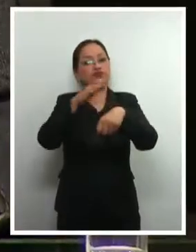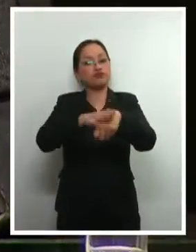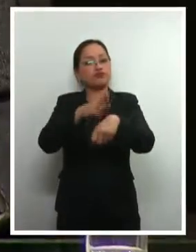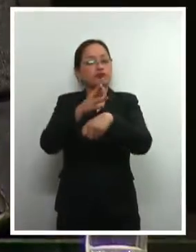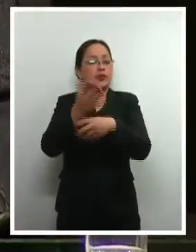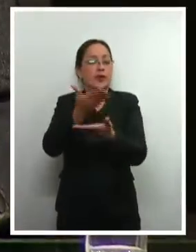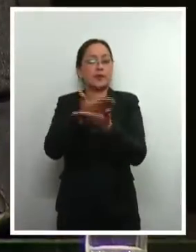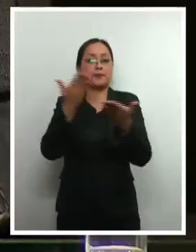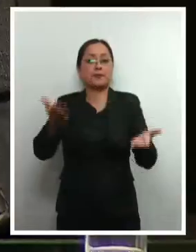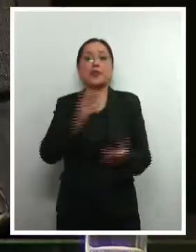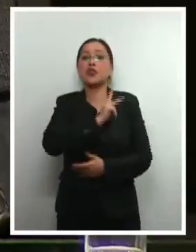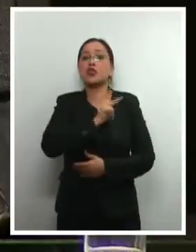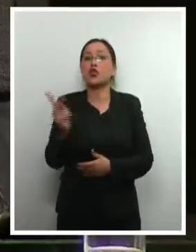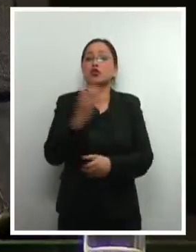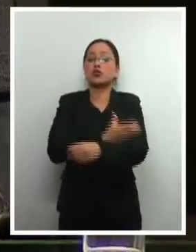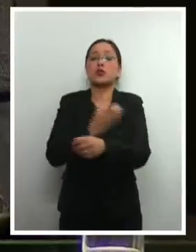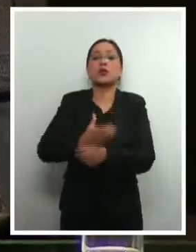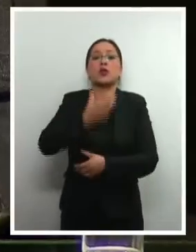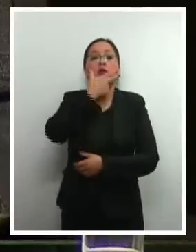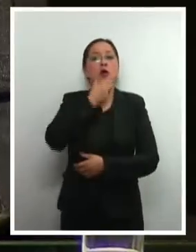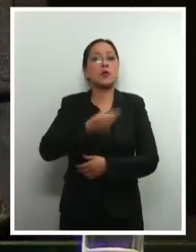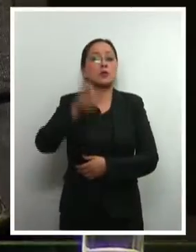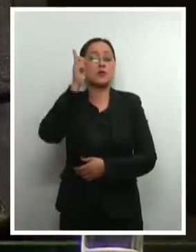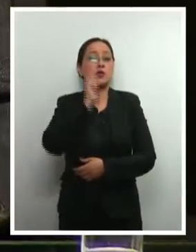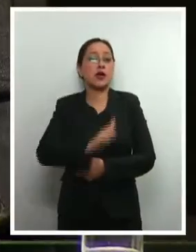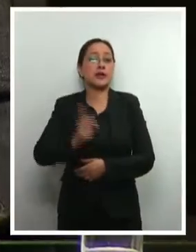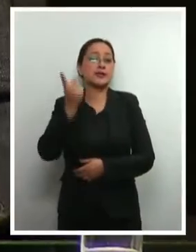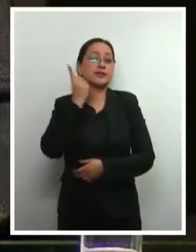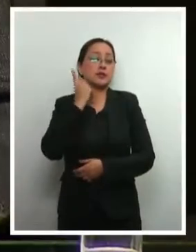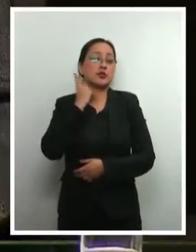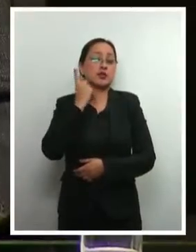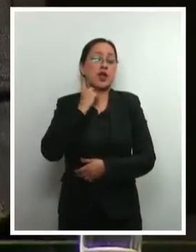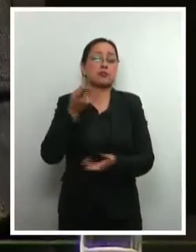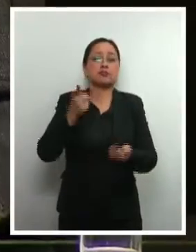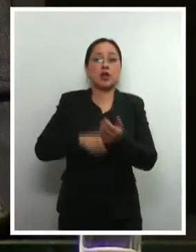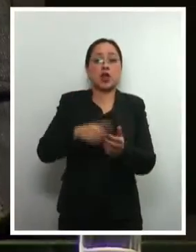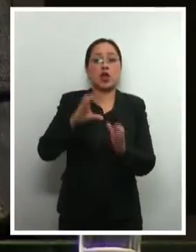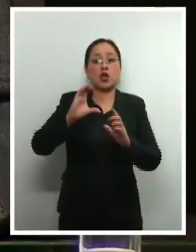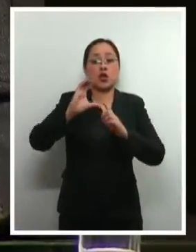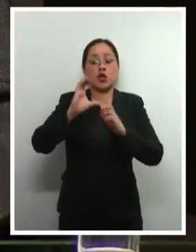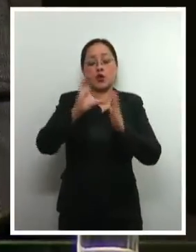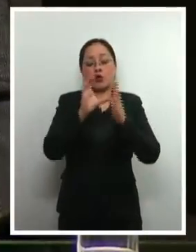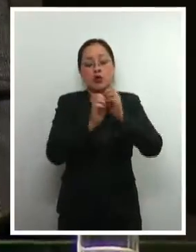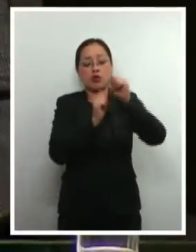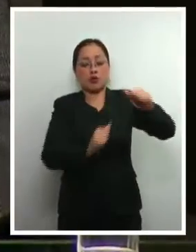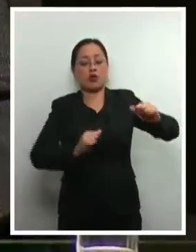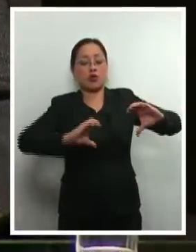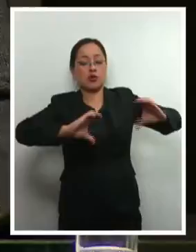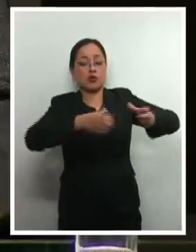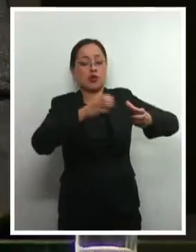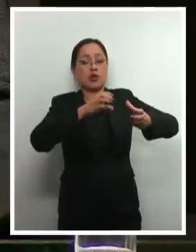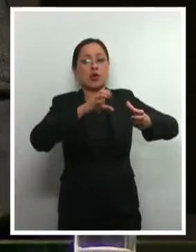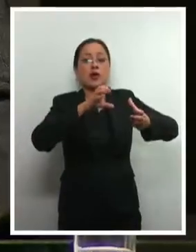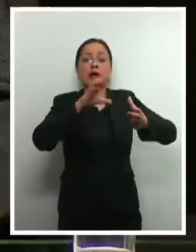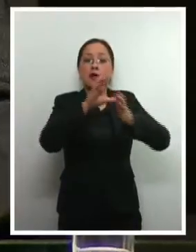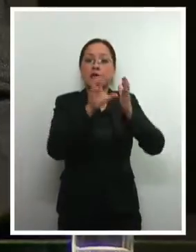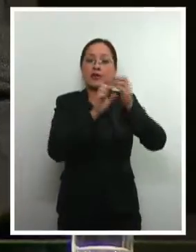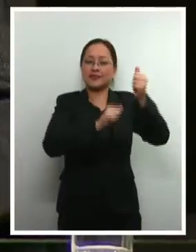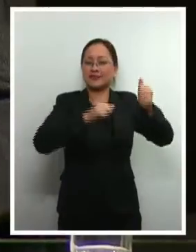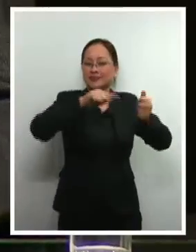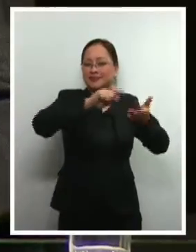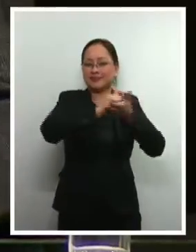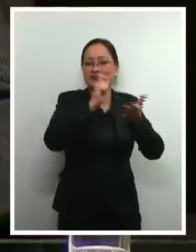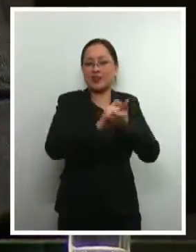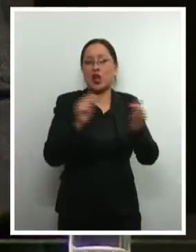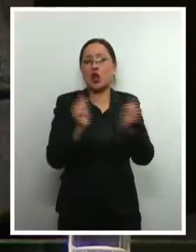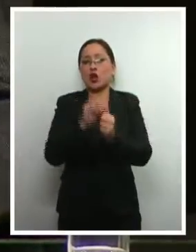a todas mis compañeras y compañeros integrantes de la Asamblea Constituyente a asumir con